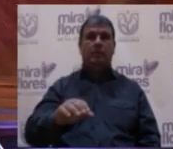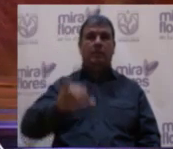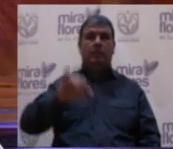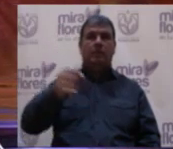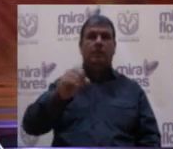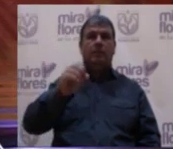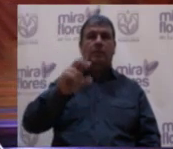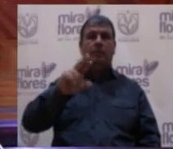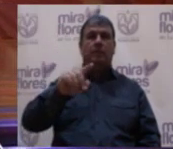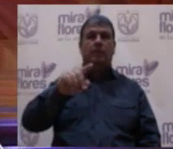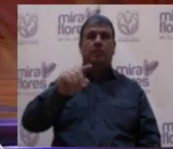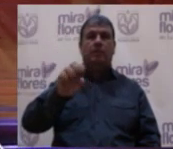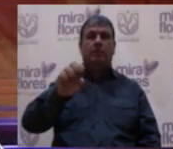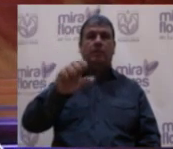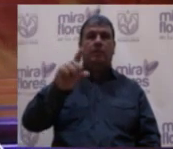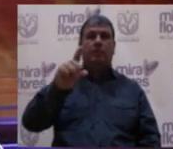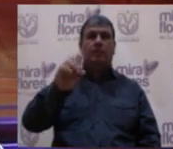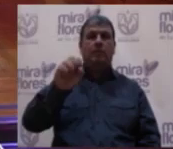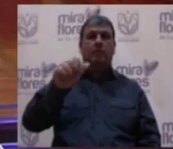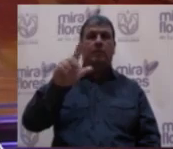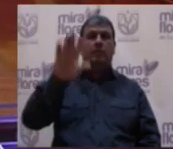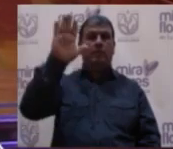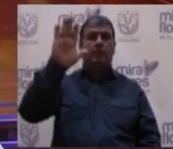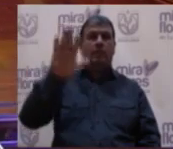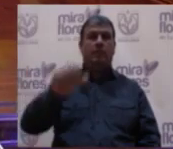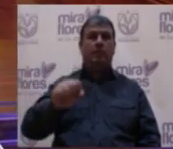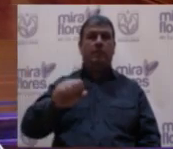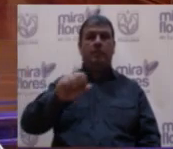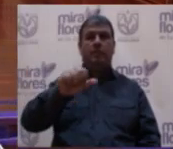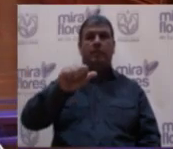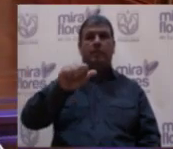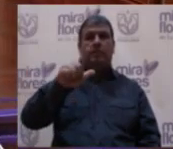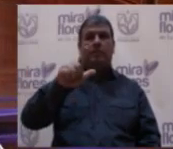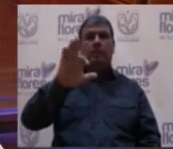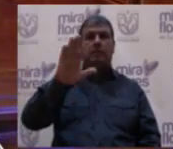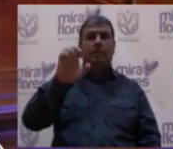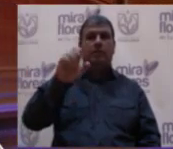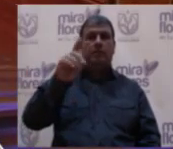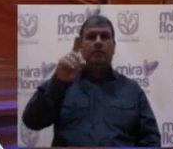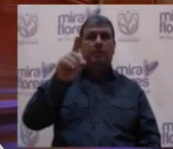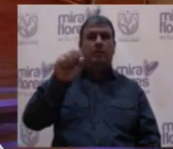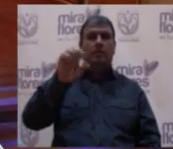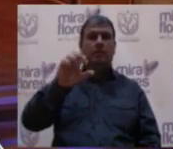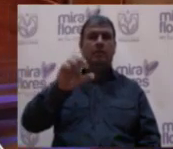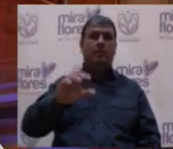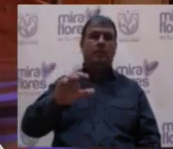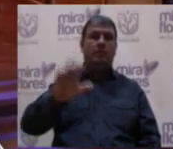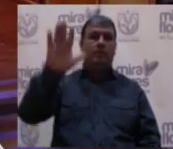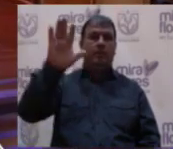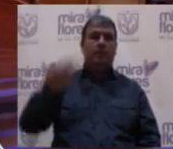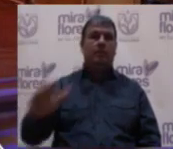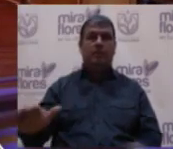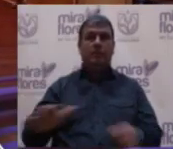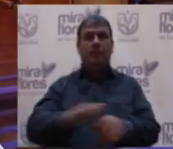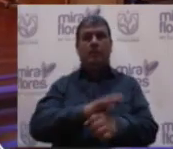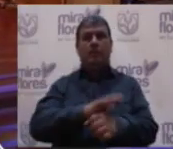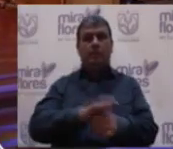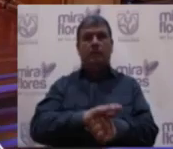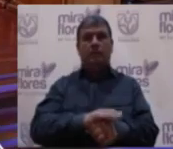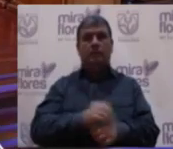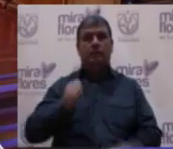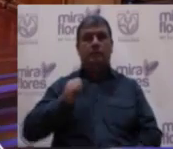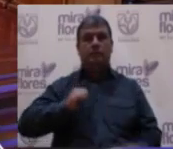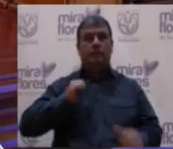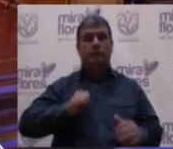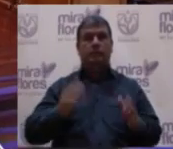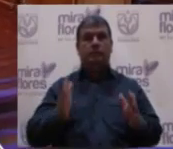Señor Jorge de Alberto González de Riego. Presente. Señor Alfredo Sousa Locio. Al próximo.